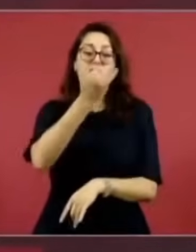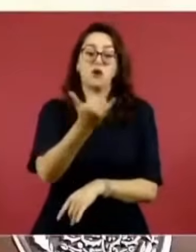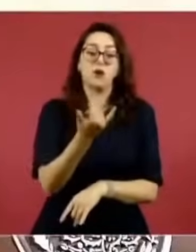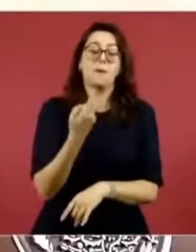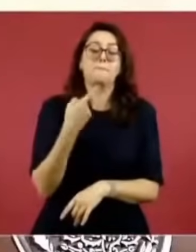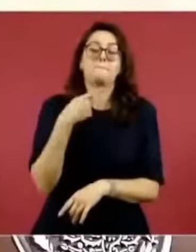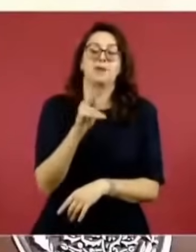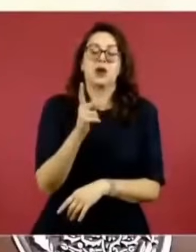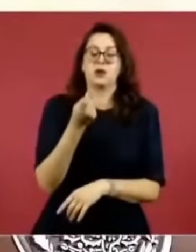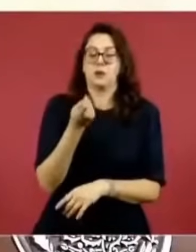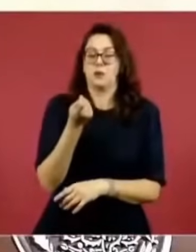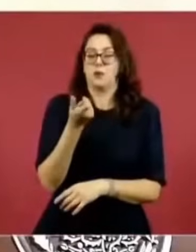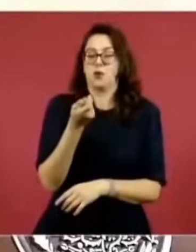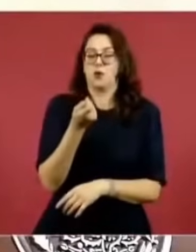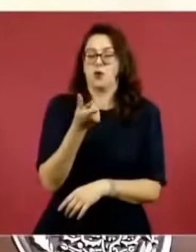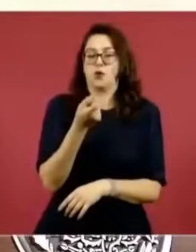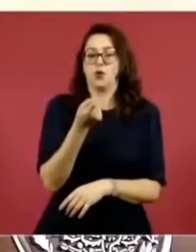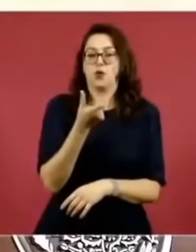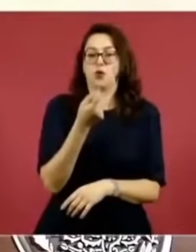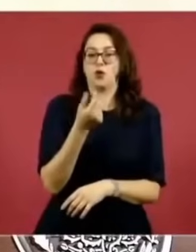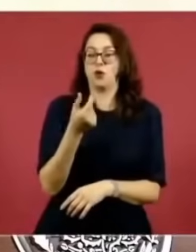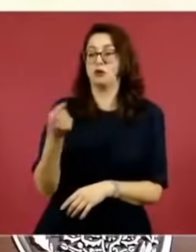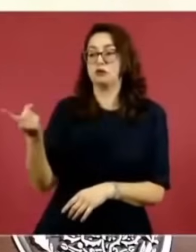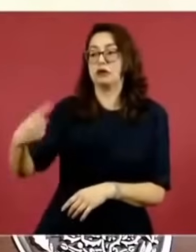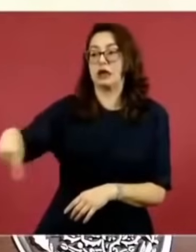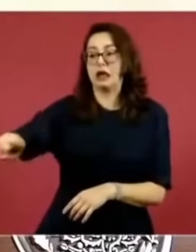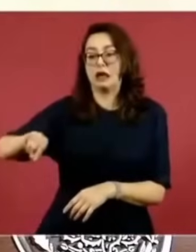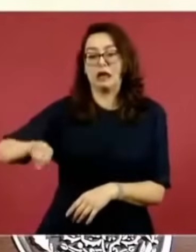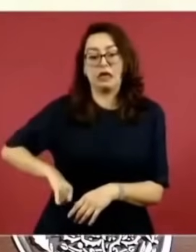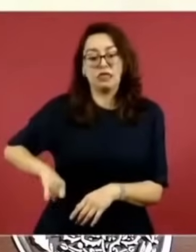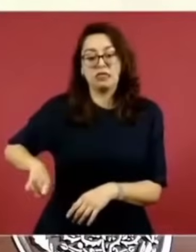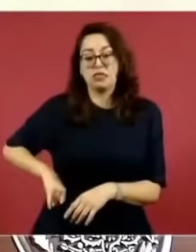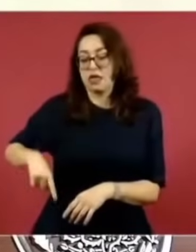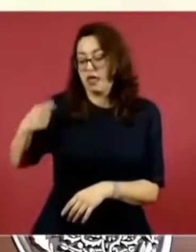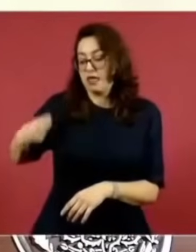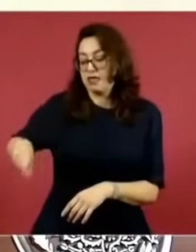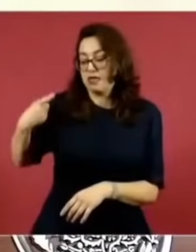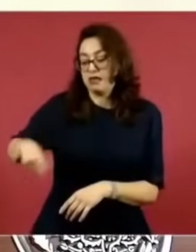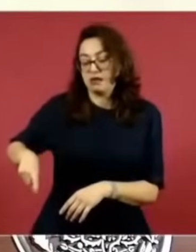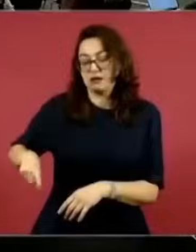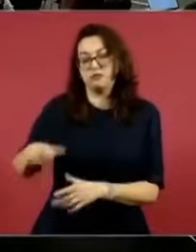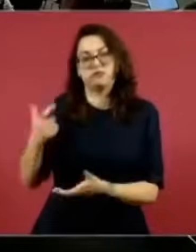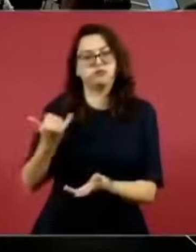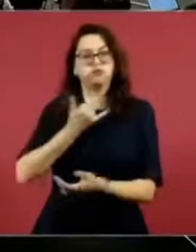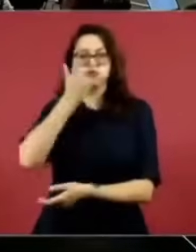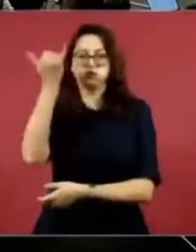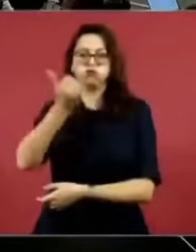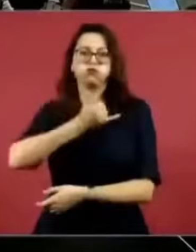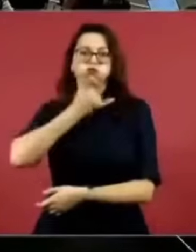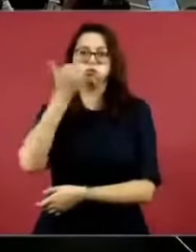que los que tienen intereses creados.